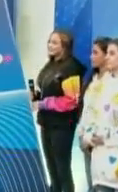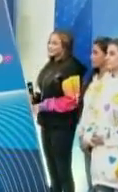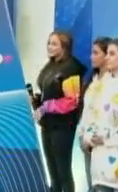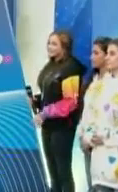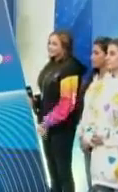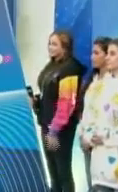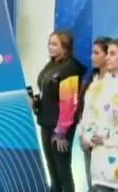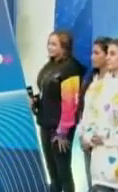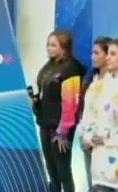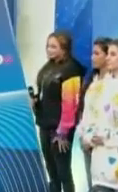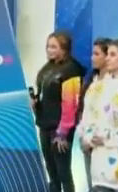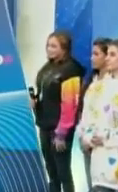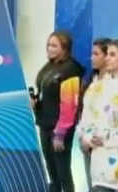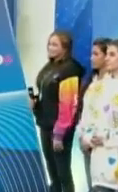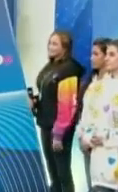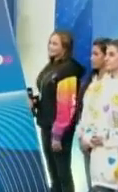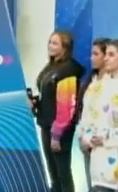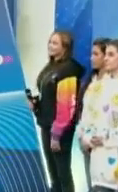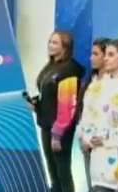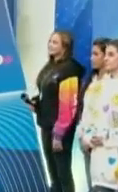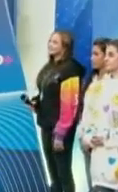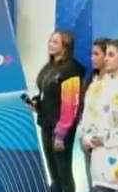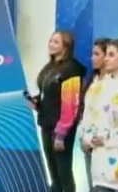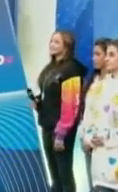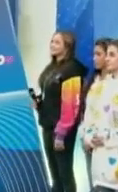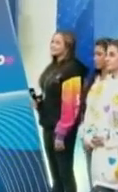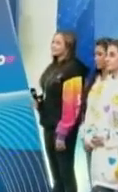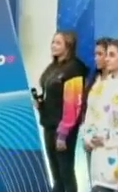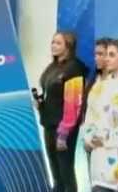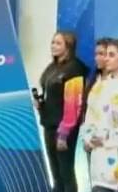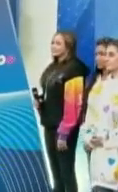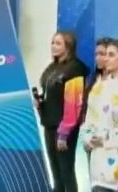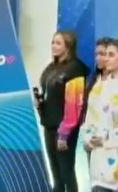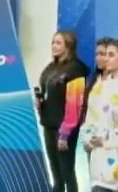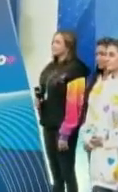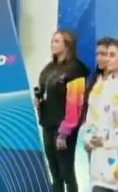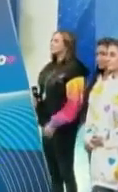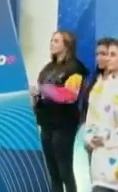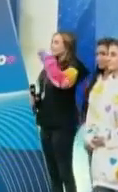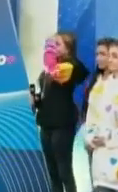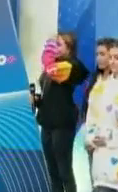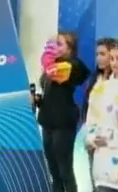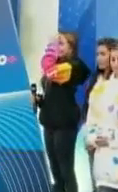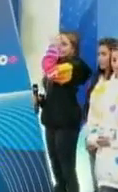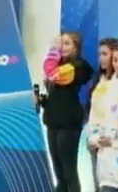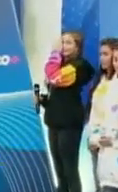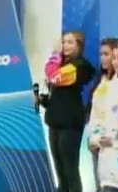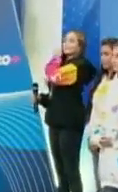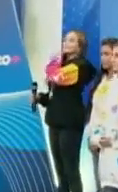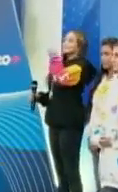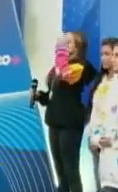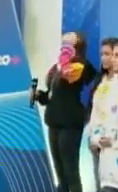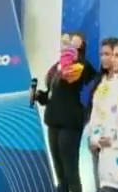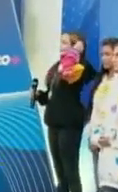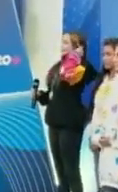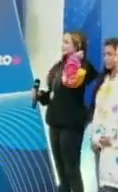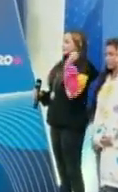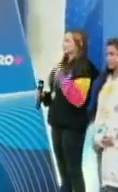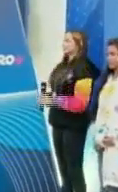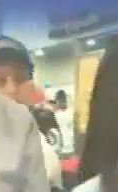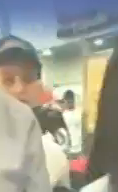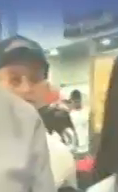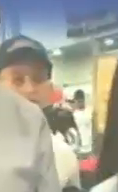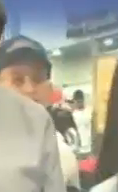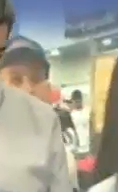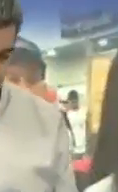salir. Es no. la primera andanada, la primera corrida del Sistema Nacional de Ingresos.